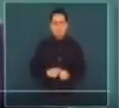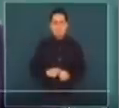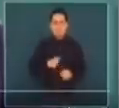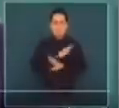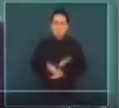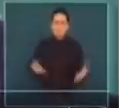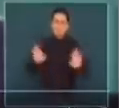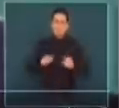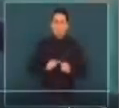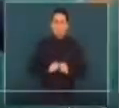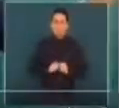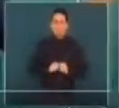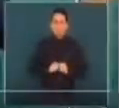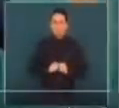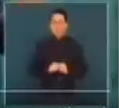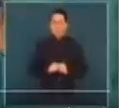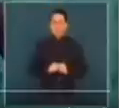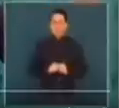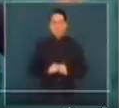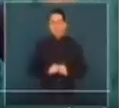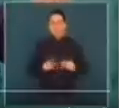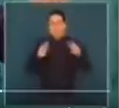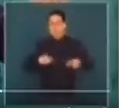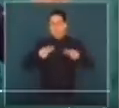Y ya, y el que no tiene